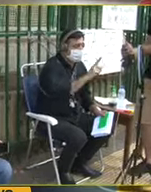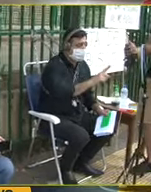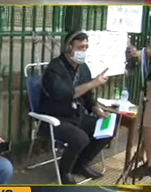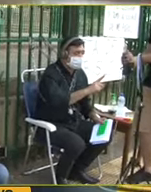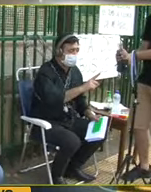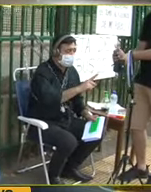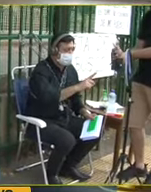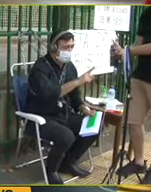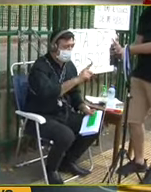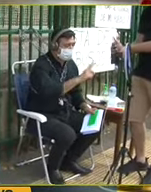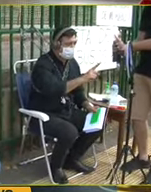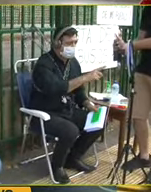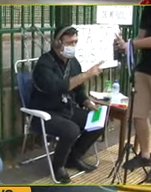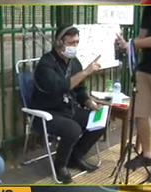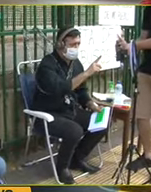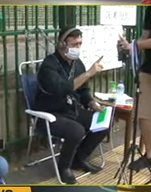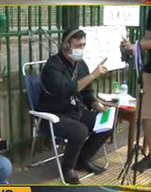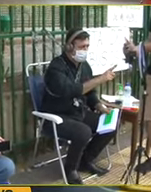Presidente, quiero hacer una que.